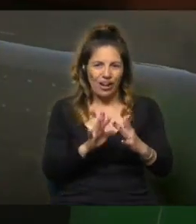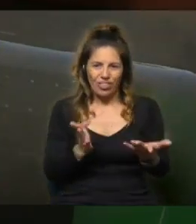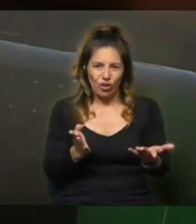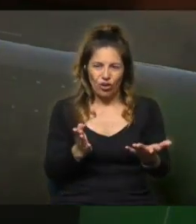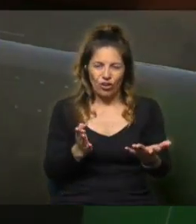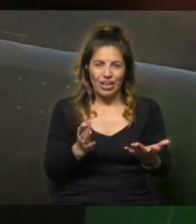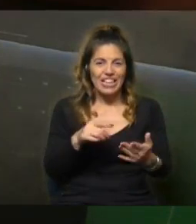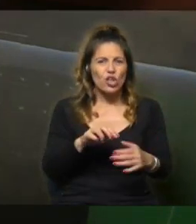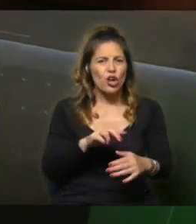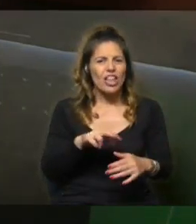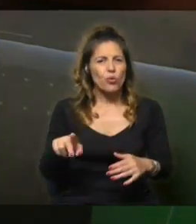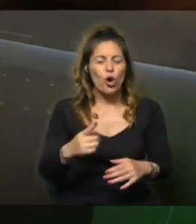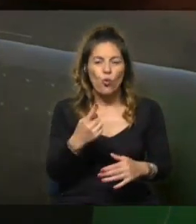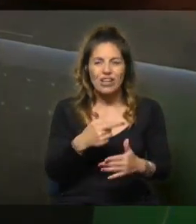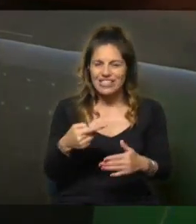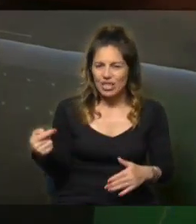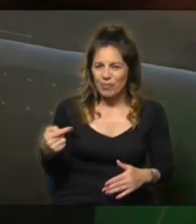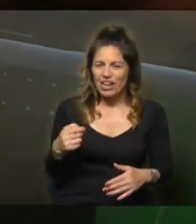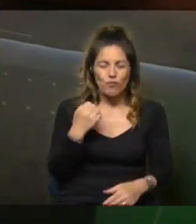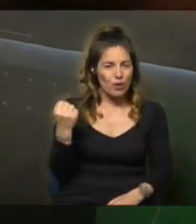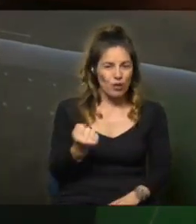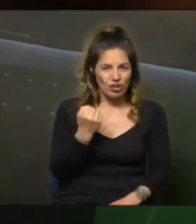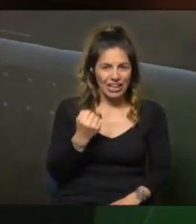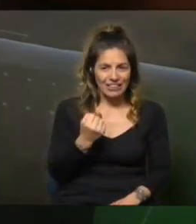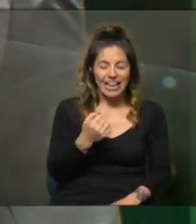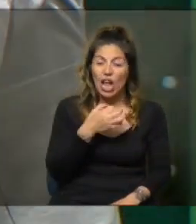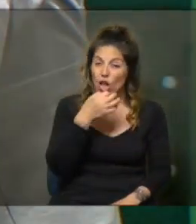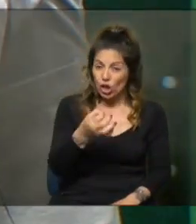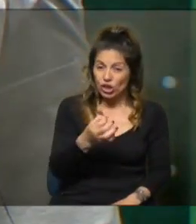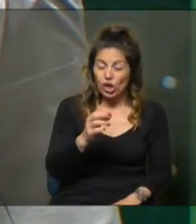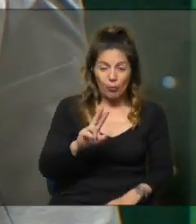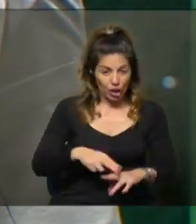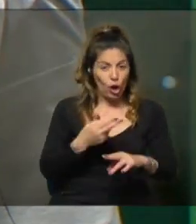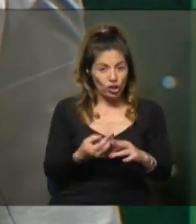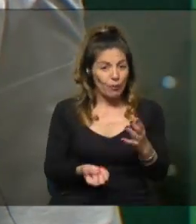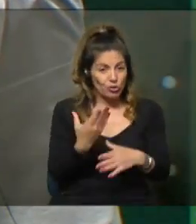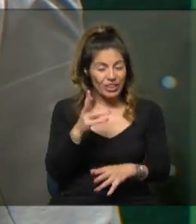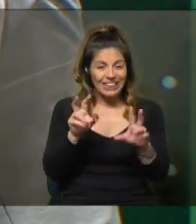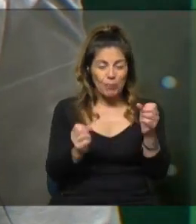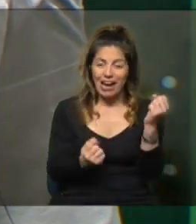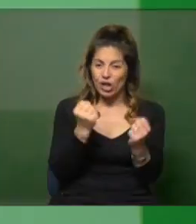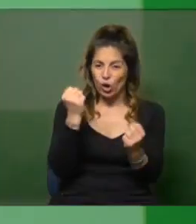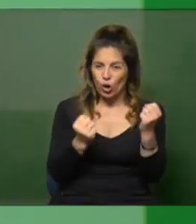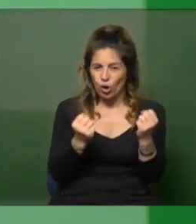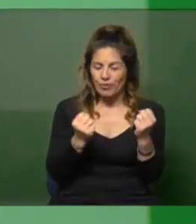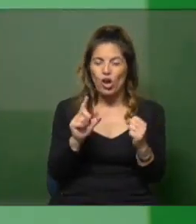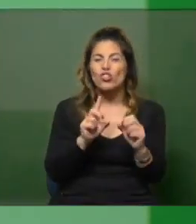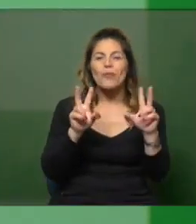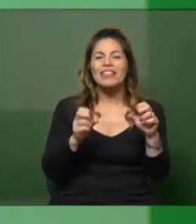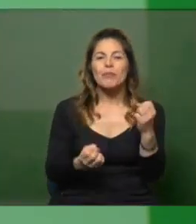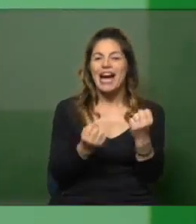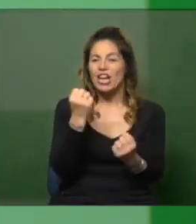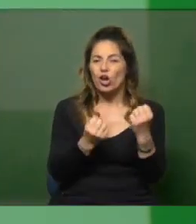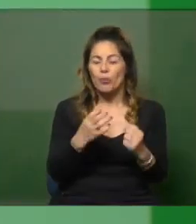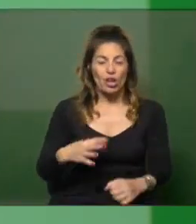eso que duró casi una semana fue un factor clave y lo digo porque vuelve a aparecer el aspecto económico no pero no solo el aspecto económico en la